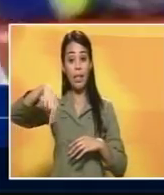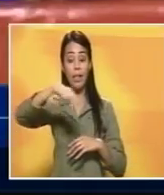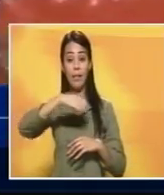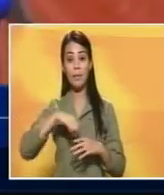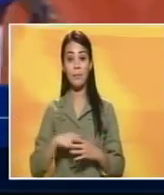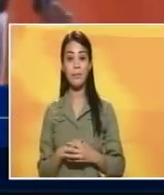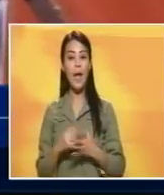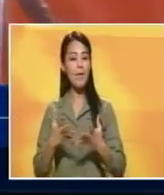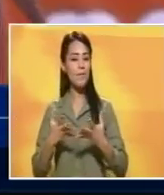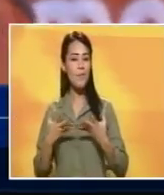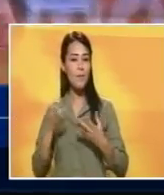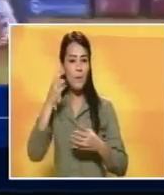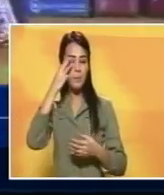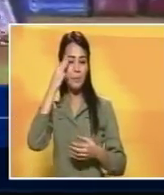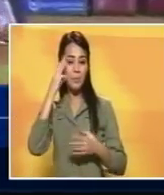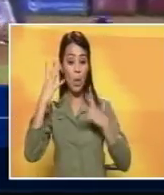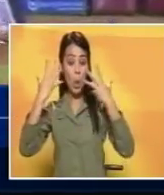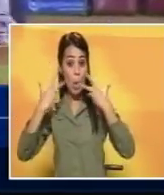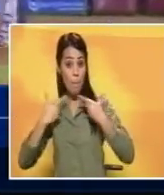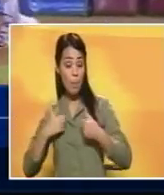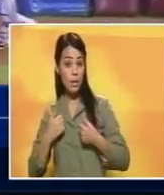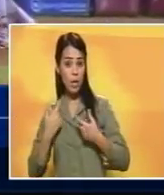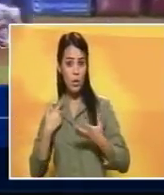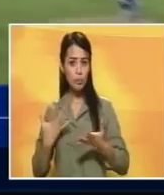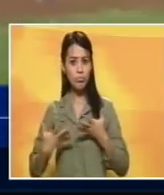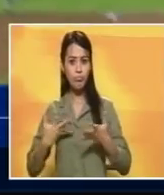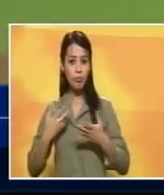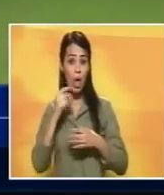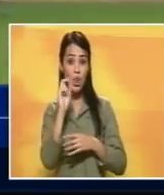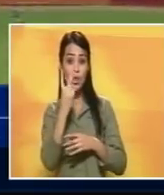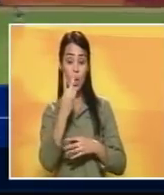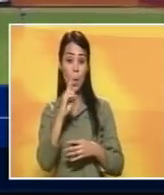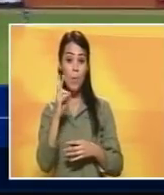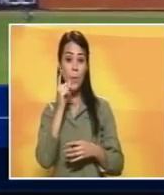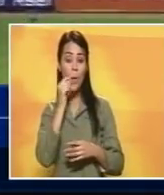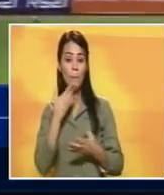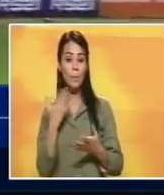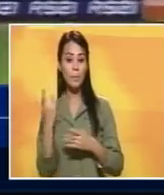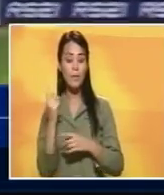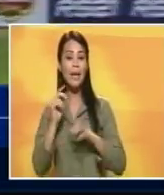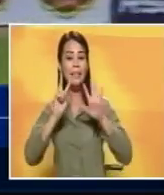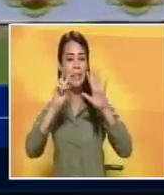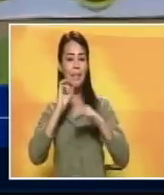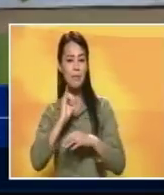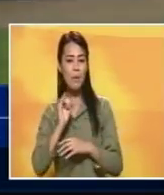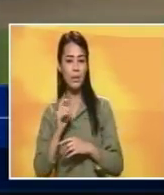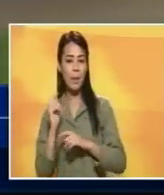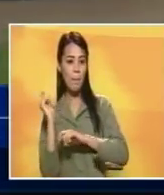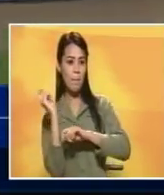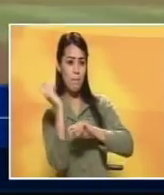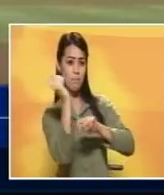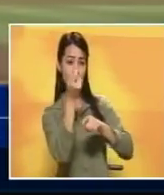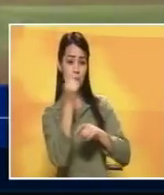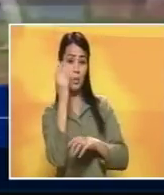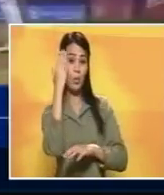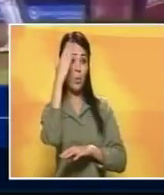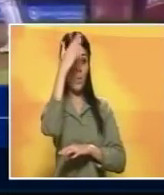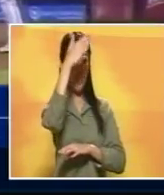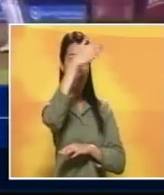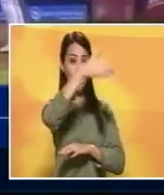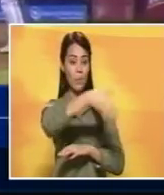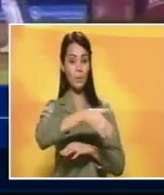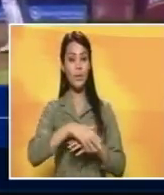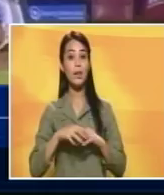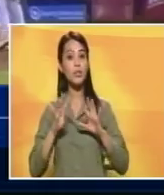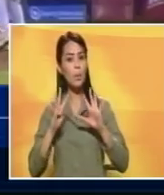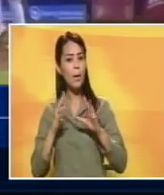favor de los Navegantes. Los melenudos intentaron reaccionar con doble de Javier Betancourt en el séptimo y con cuadrangular de Jesús Guzmán en el noveno,